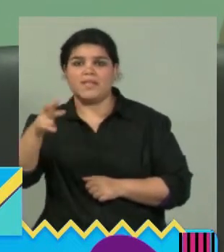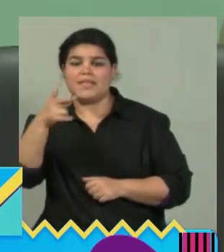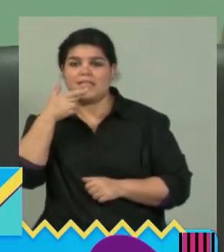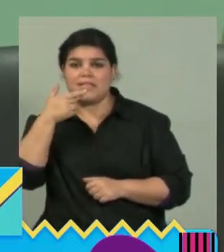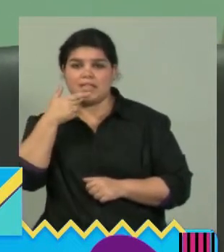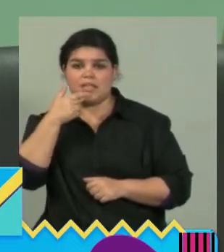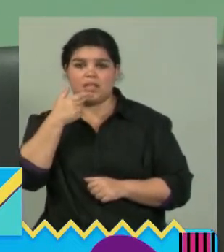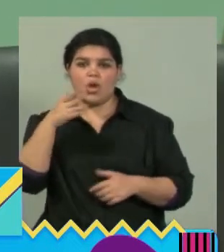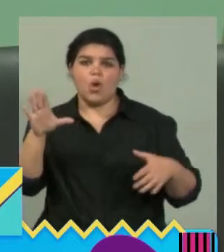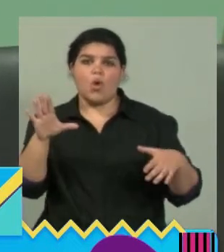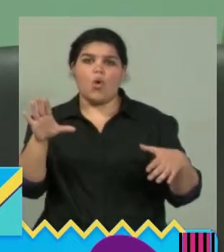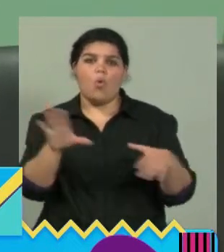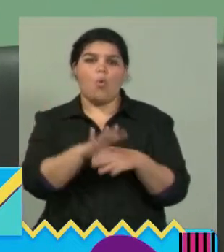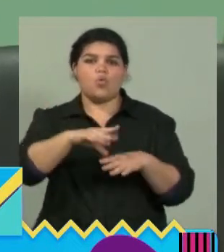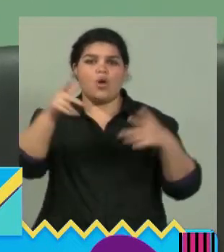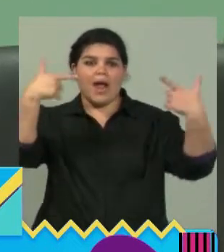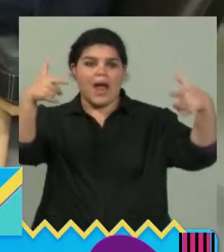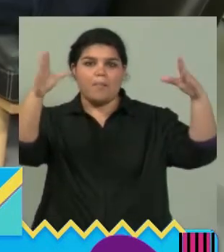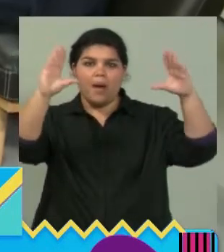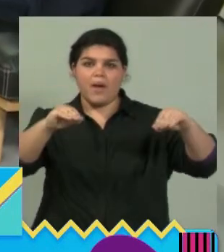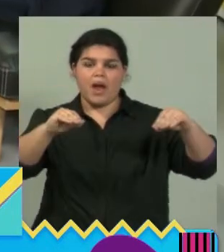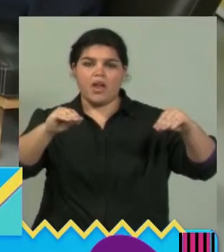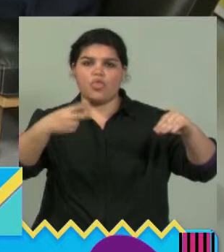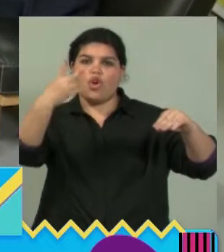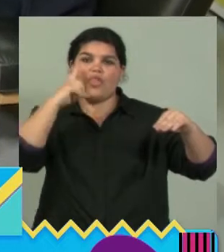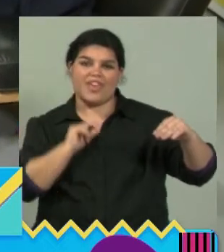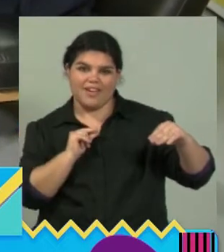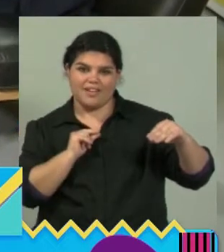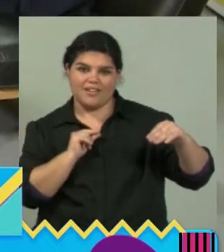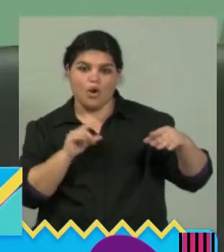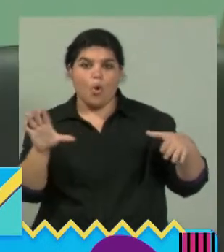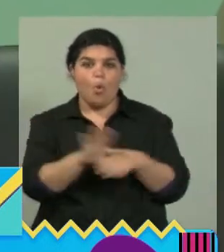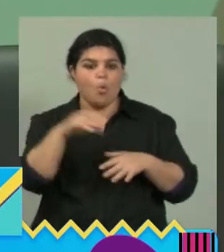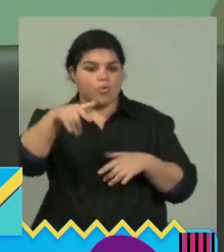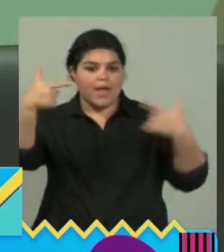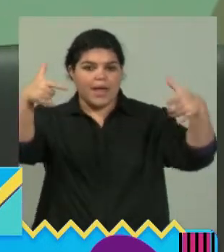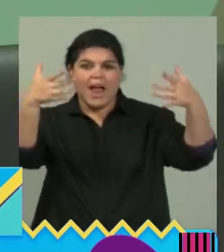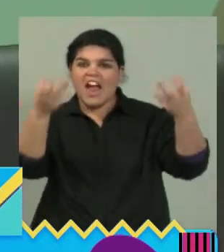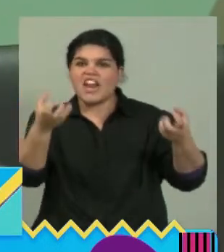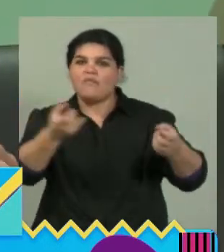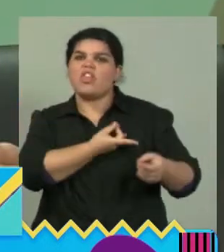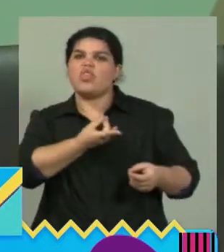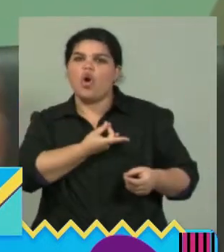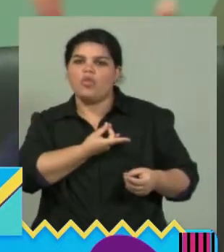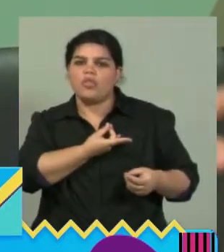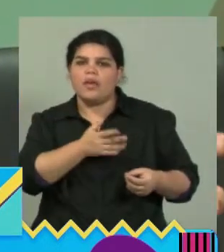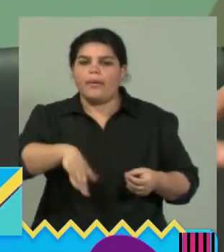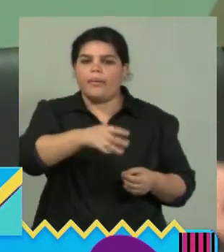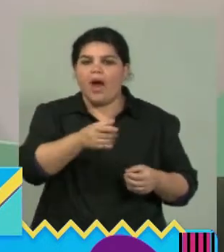cámaras se apagaron por 48 horas. Las que tenían que estar registrando en dónde podía haber